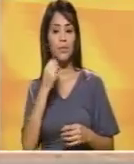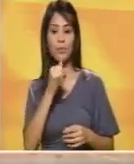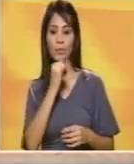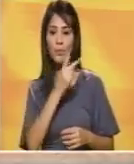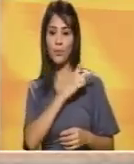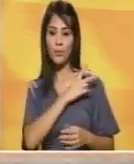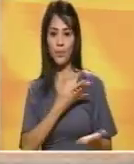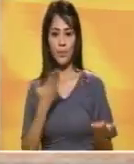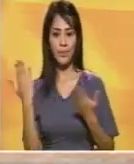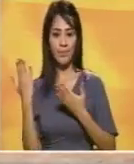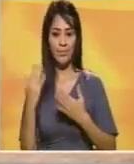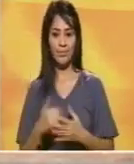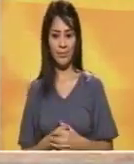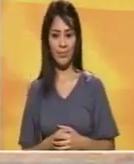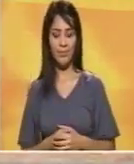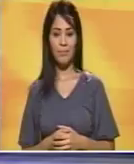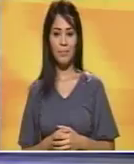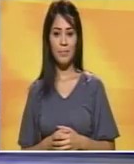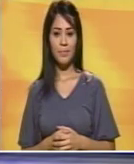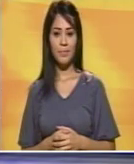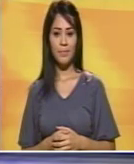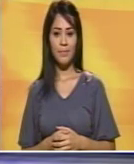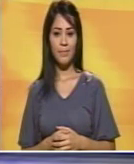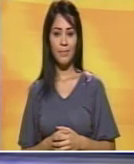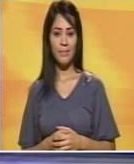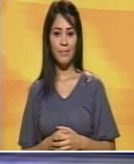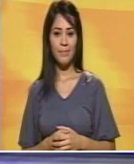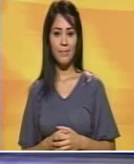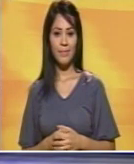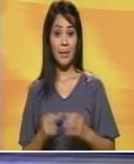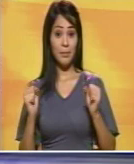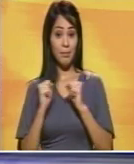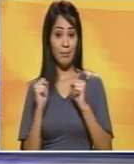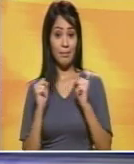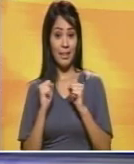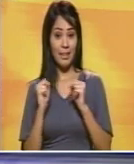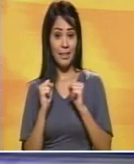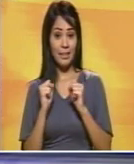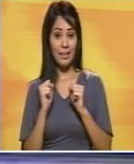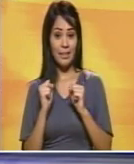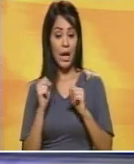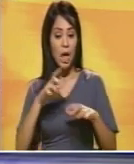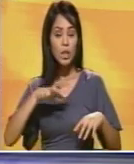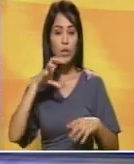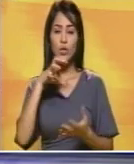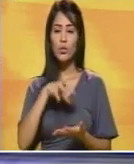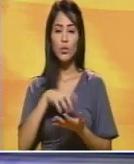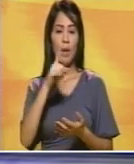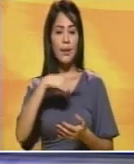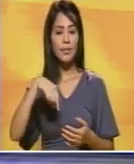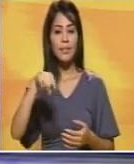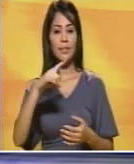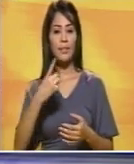Ceballos, Noticiero Venevisión. Y Mérida, la ciudad de los caballeros, celebra este 9 de